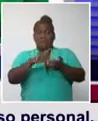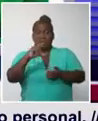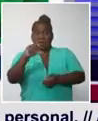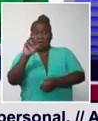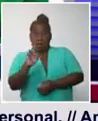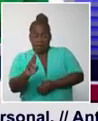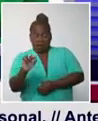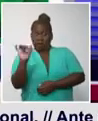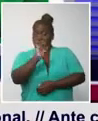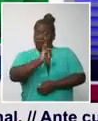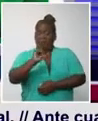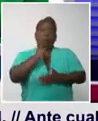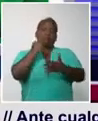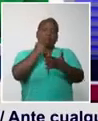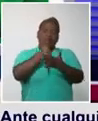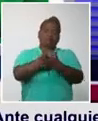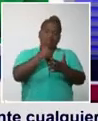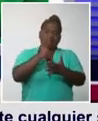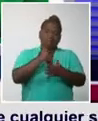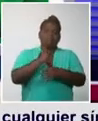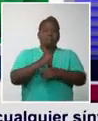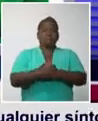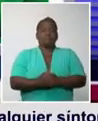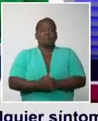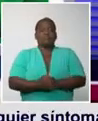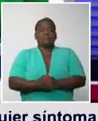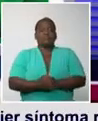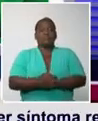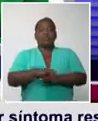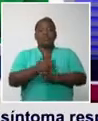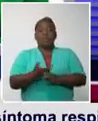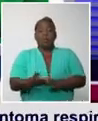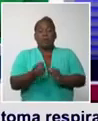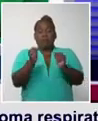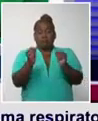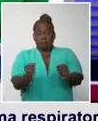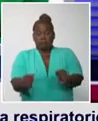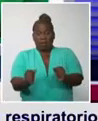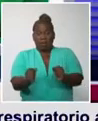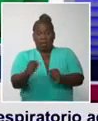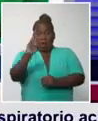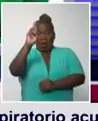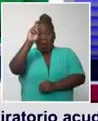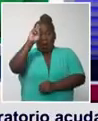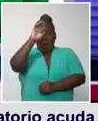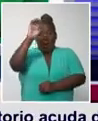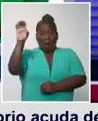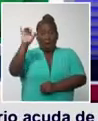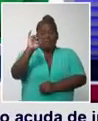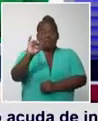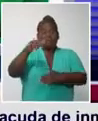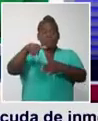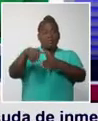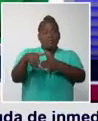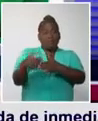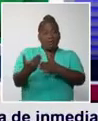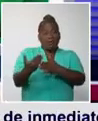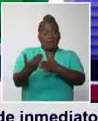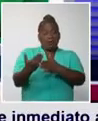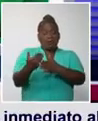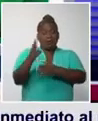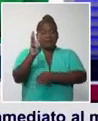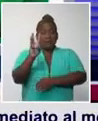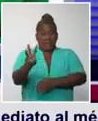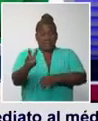y lamentablemente después de una estadía hospitalaria de 6 días, una parte de ellos 3 en